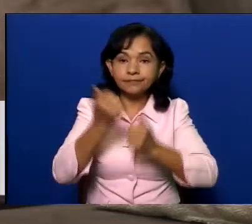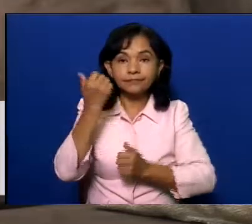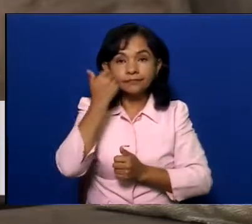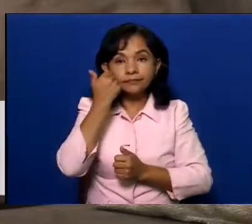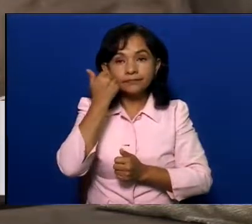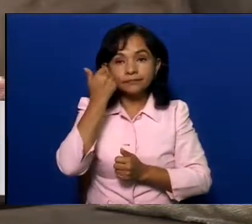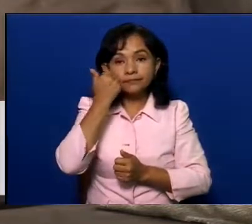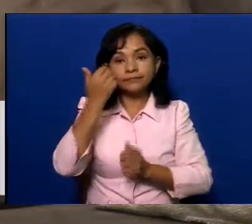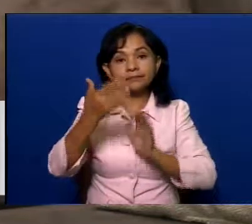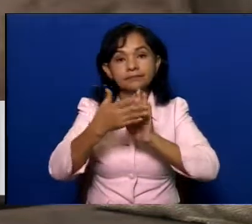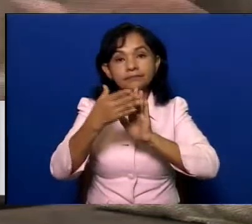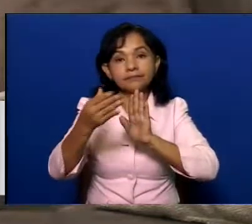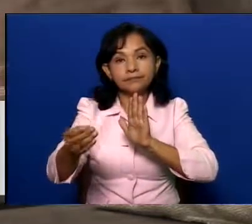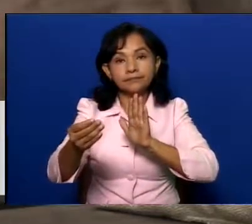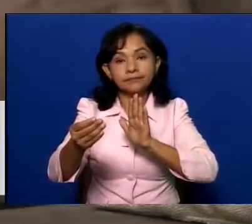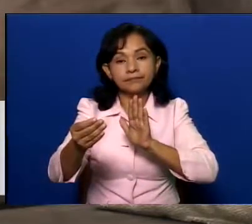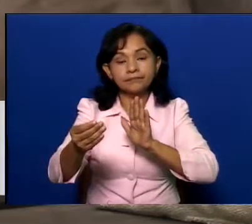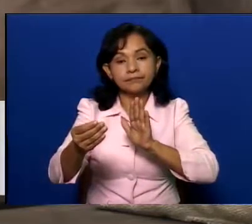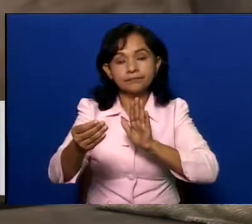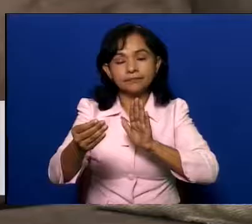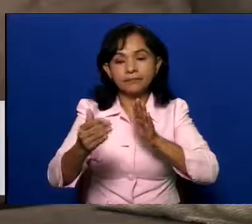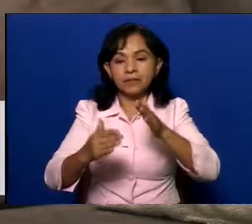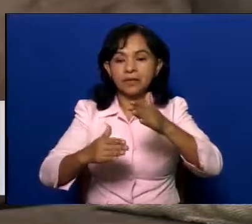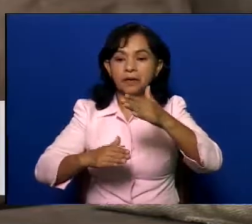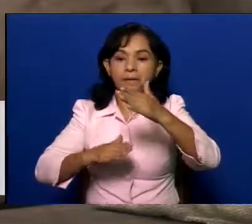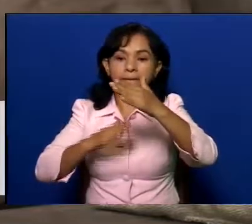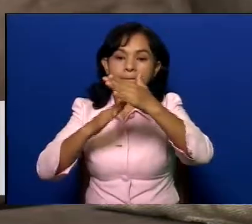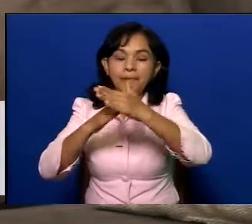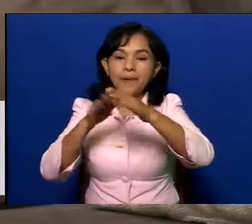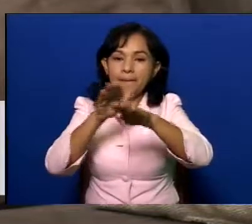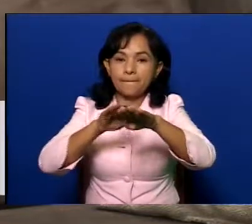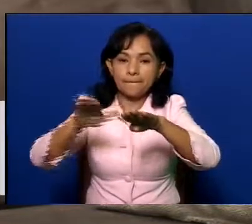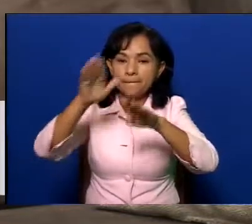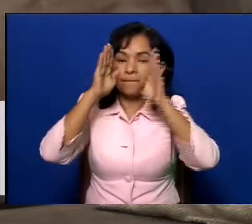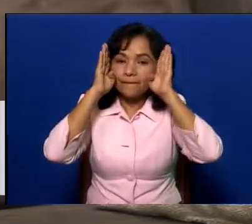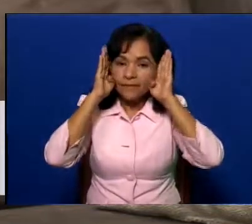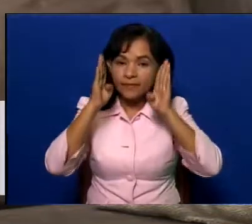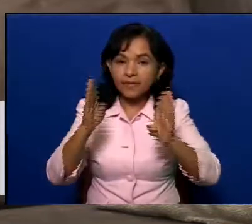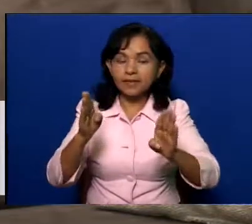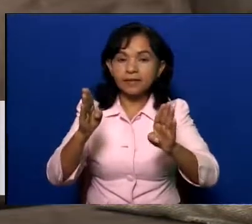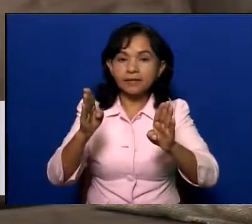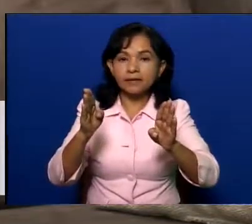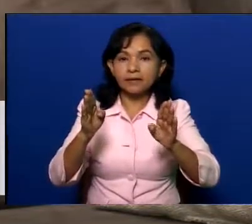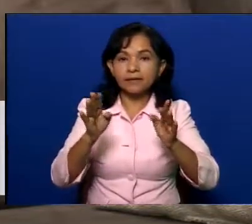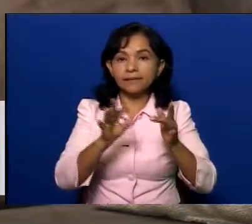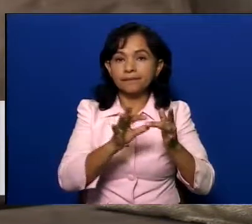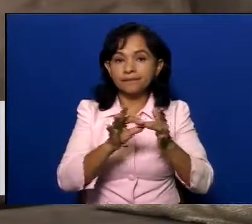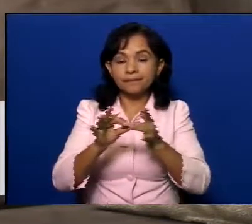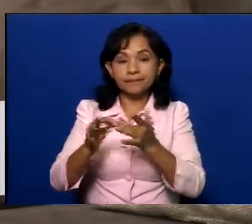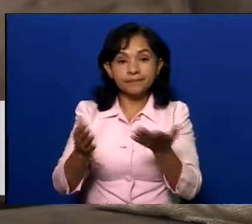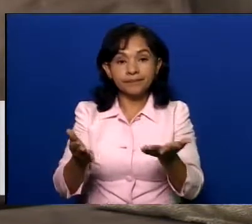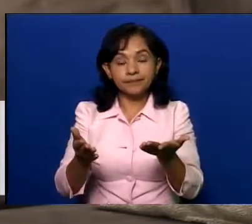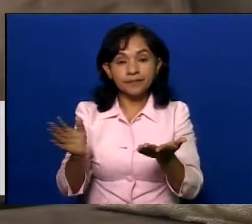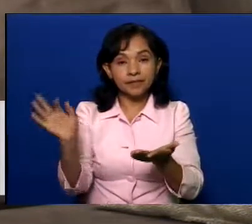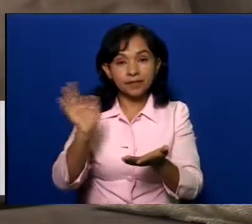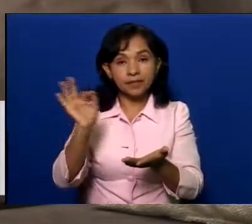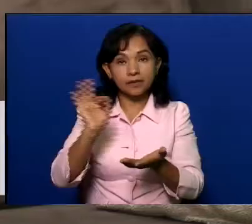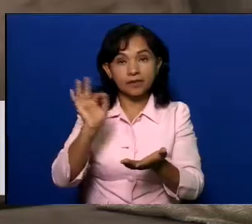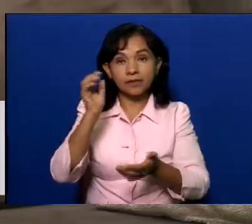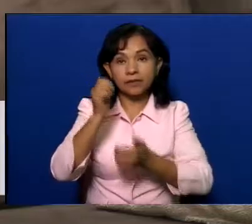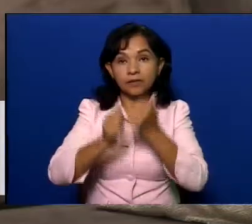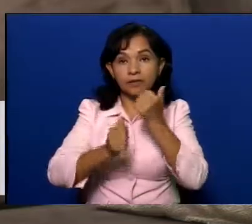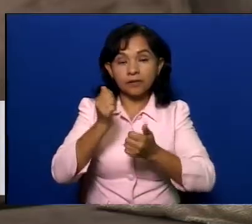más pacientes, por ejemplo, yo conozco casos de pacientes que antes de este periodo se habían